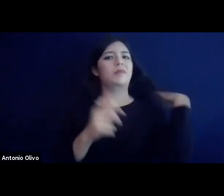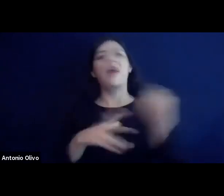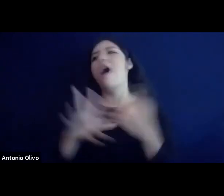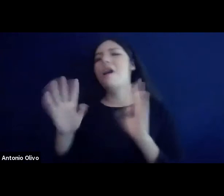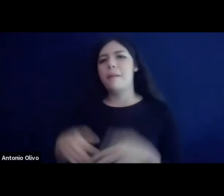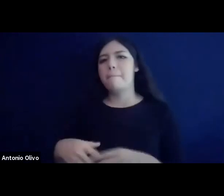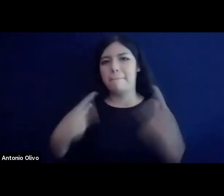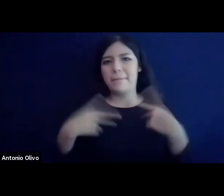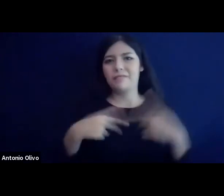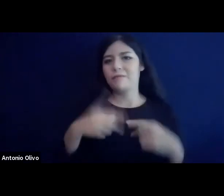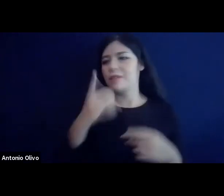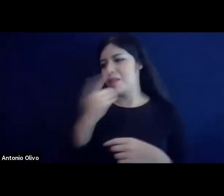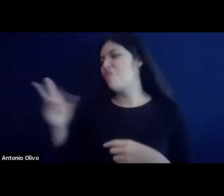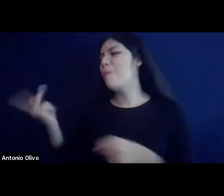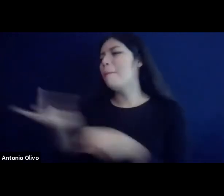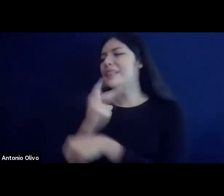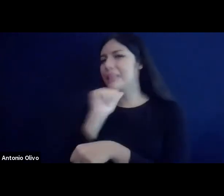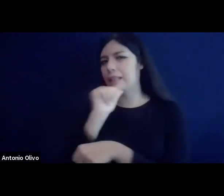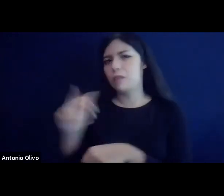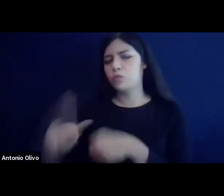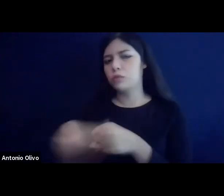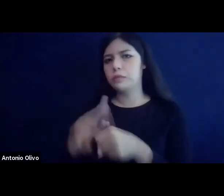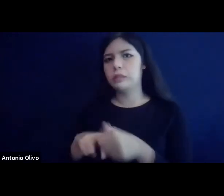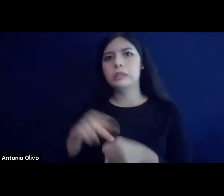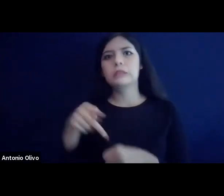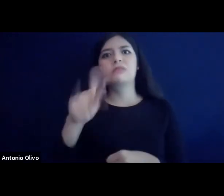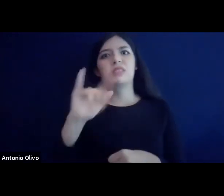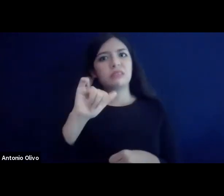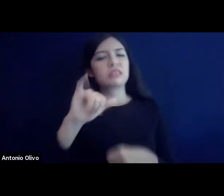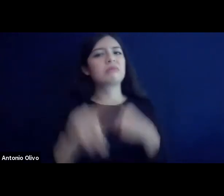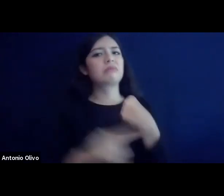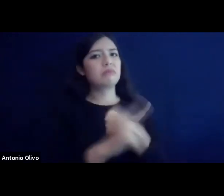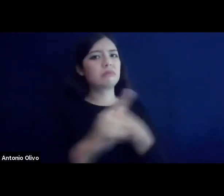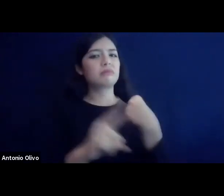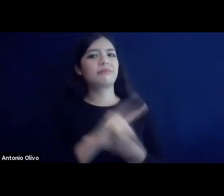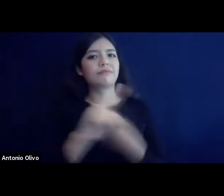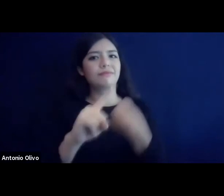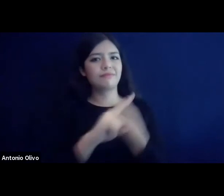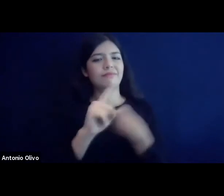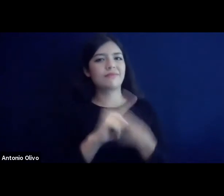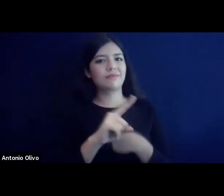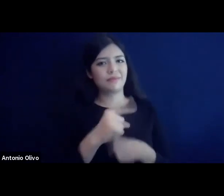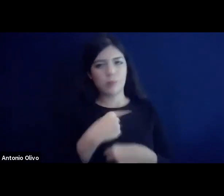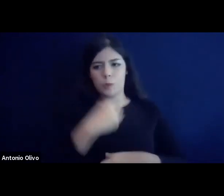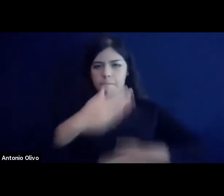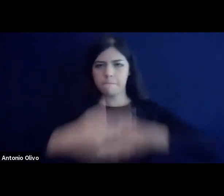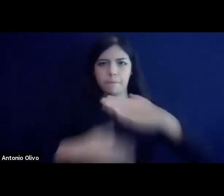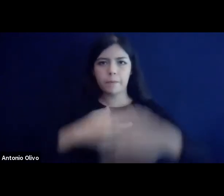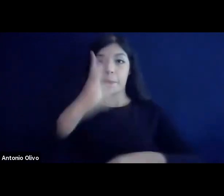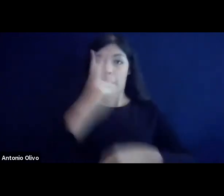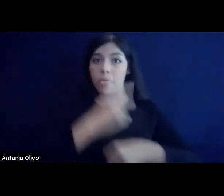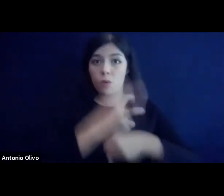quizá, pero la realidad era otra. Yo comencé mi segundo año de secundaria con